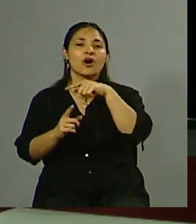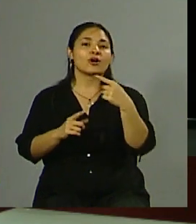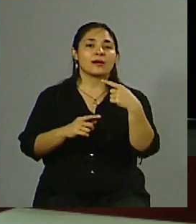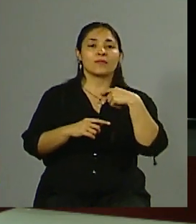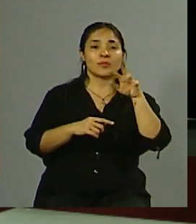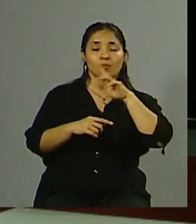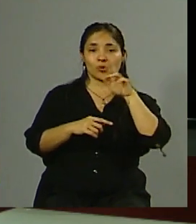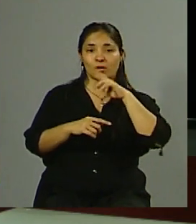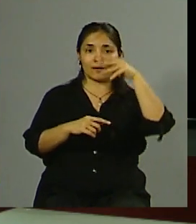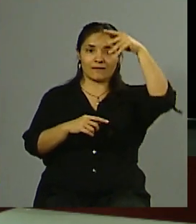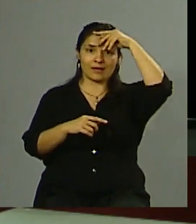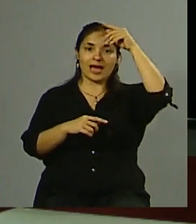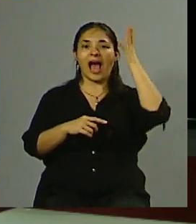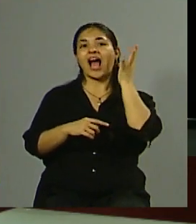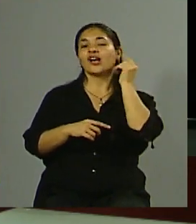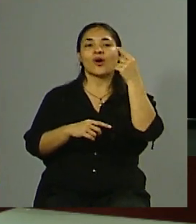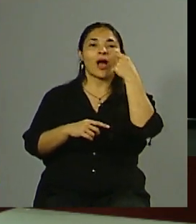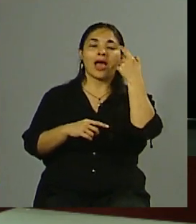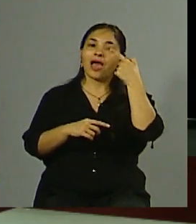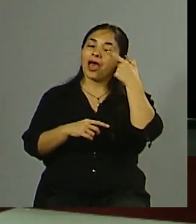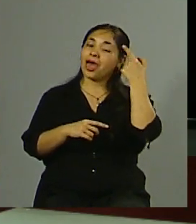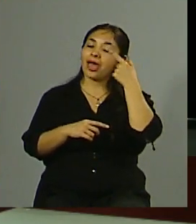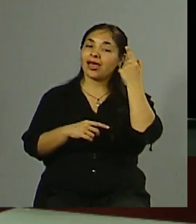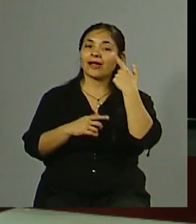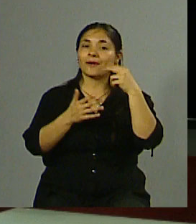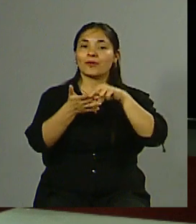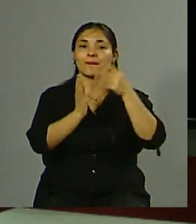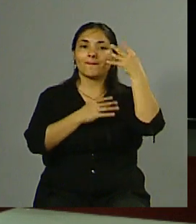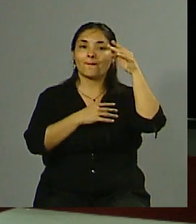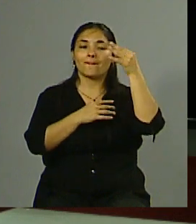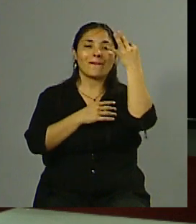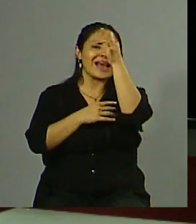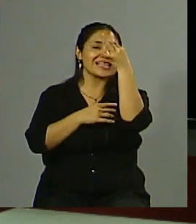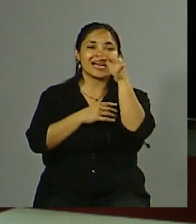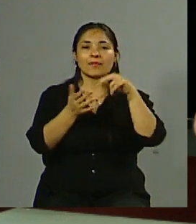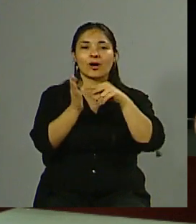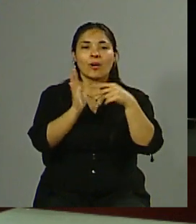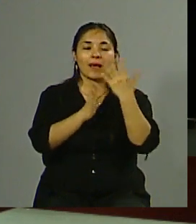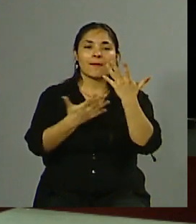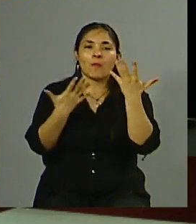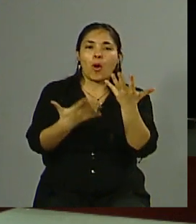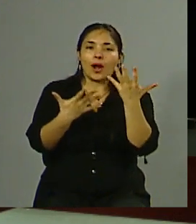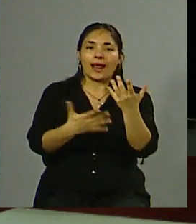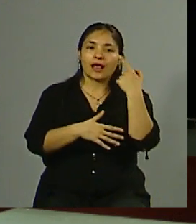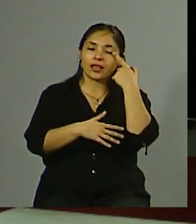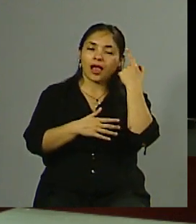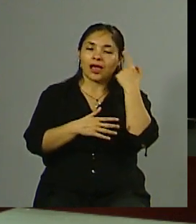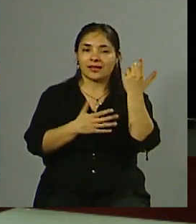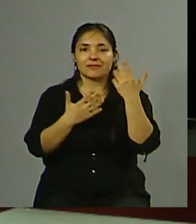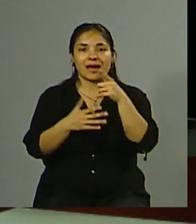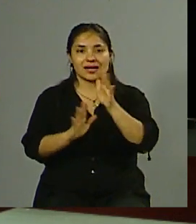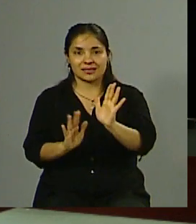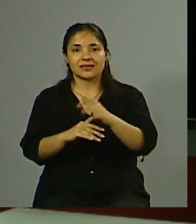tenido con una pestaña que se le había metido al ojo y con maquillaje, que por eso había tenido esa molestia. En definitiva, ¿qué pasó o qué